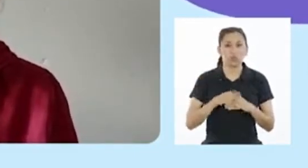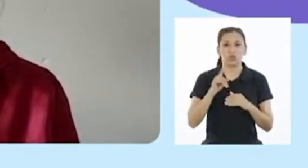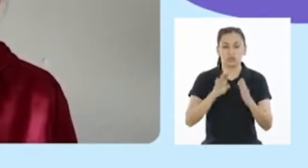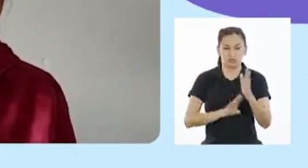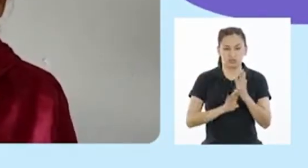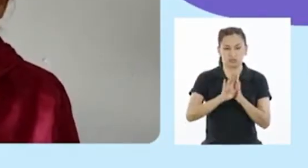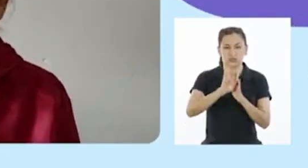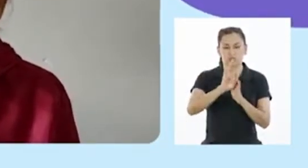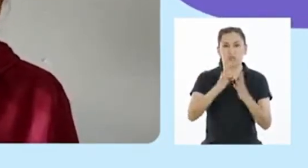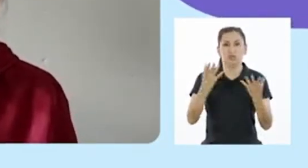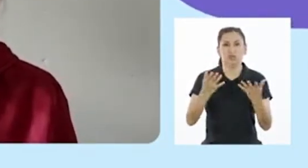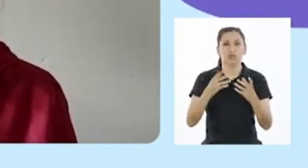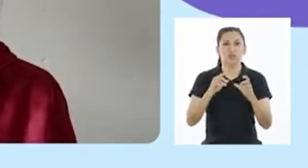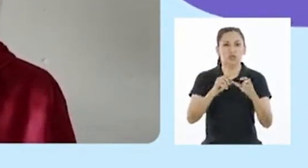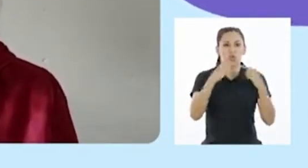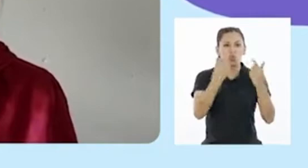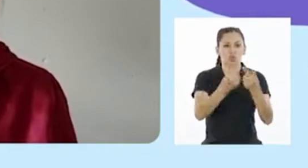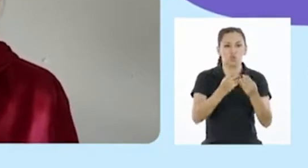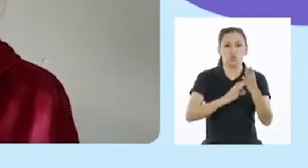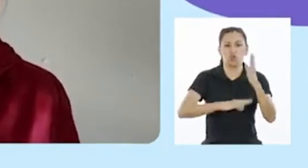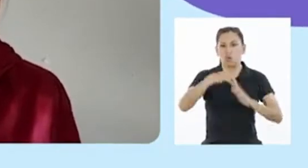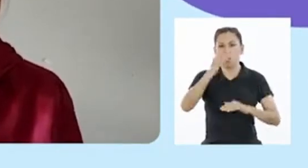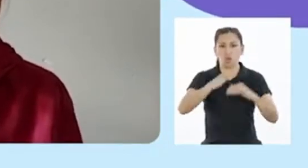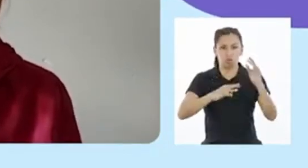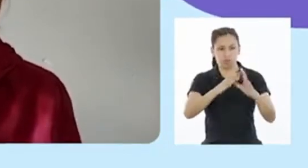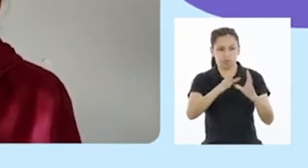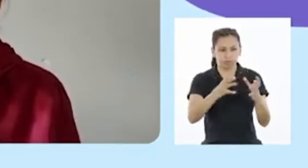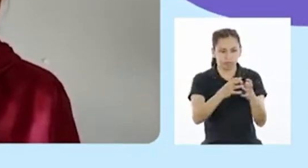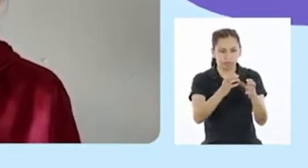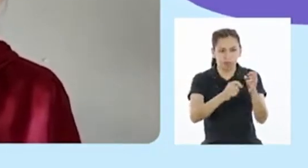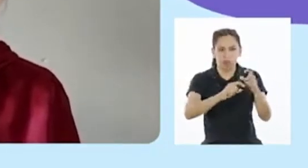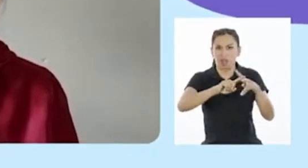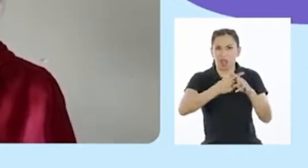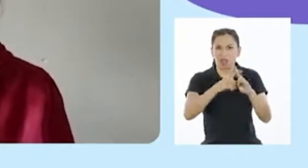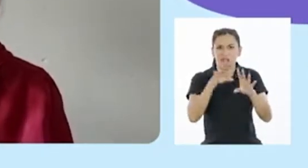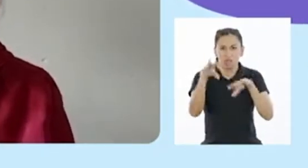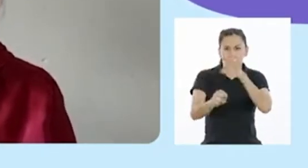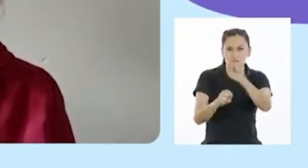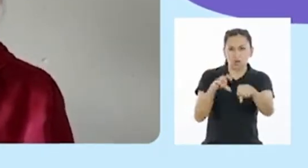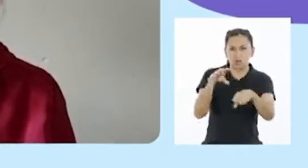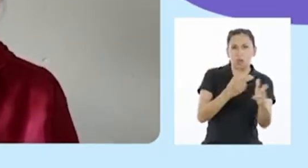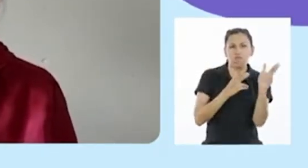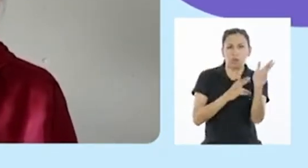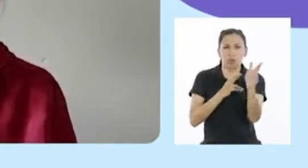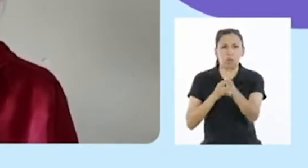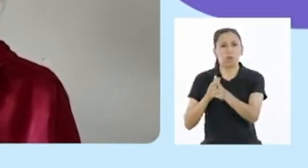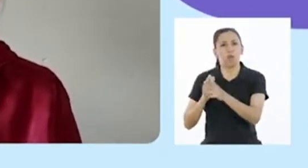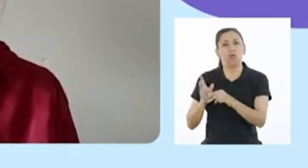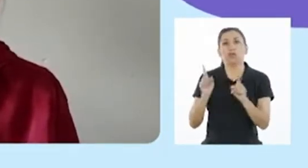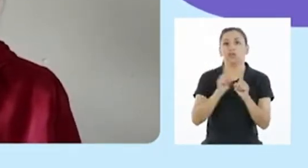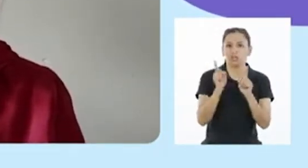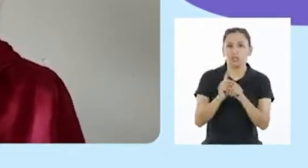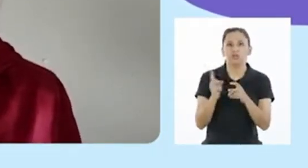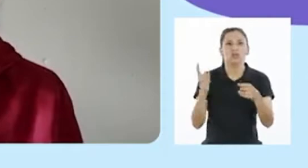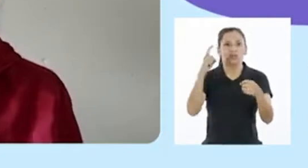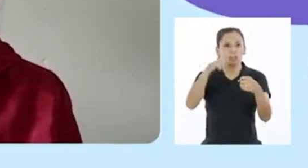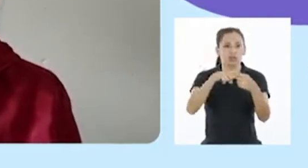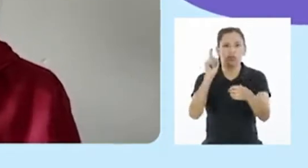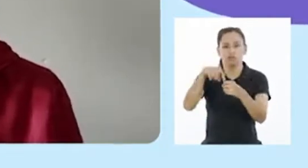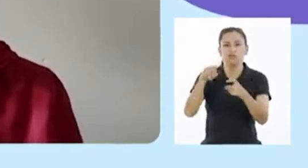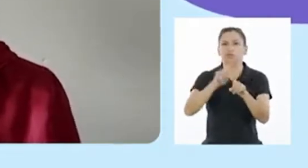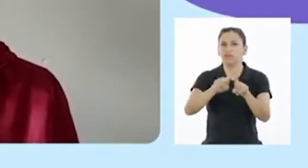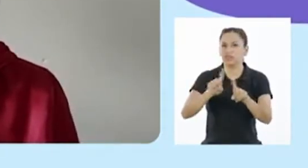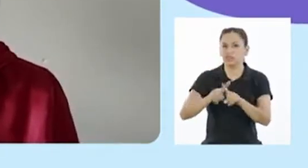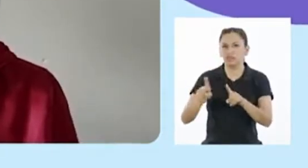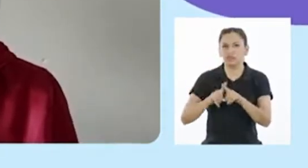el surgimiento de bandas organizadas de asaltantes, las cuales operan usando armas de fuego, participan en